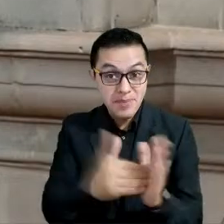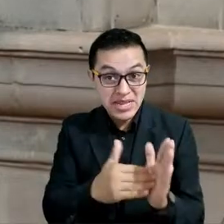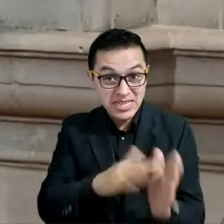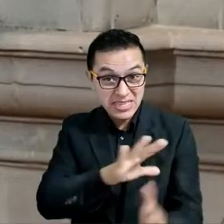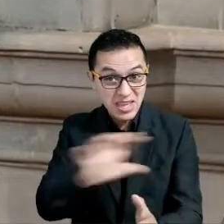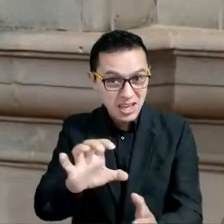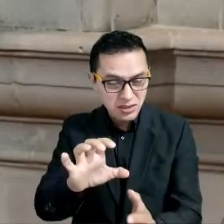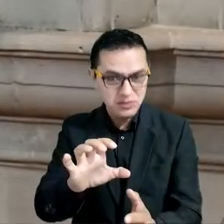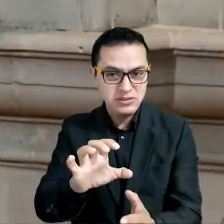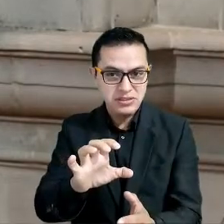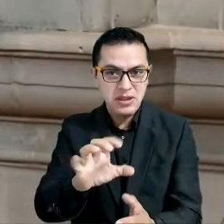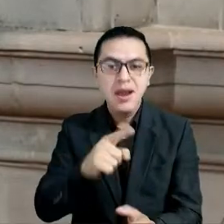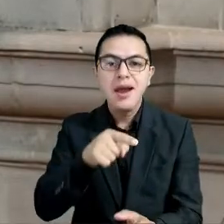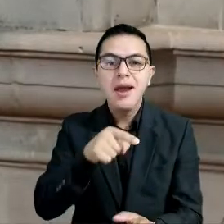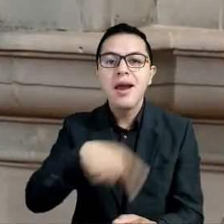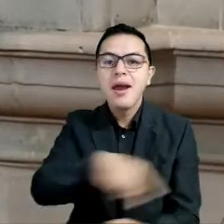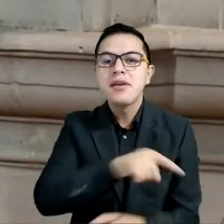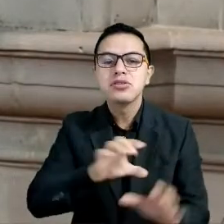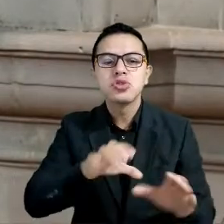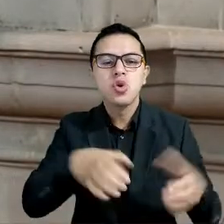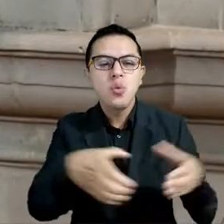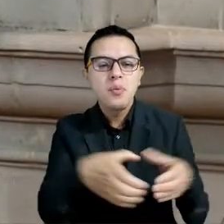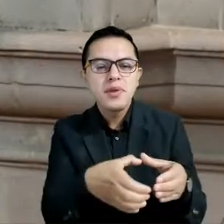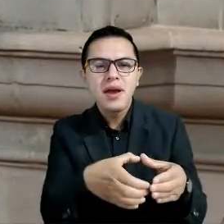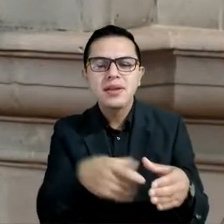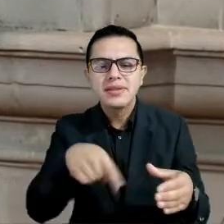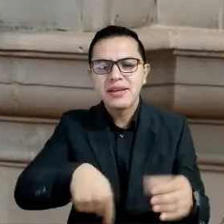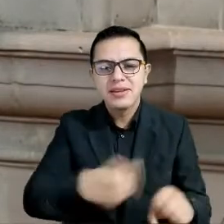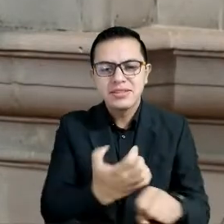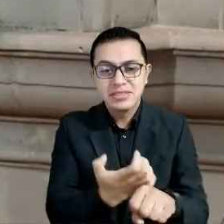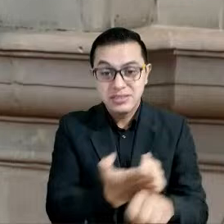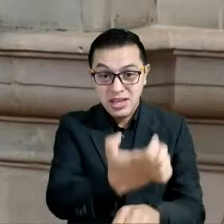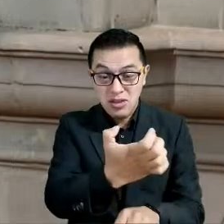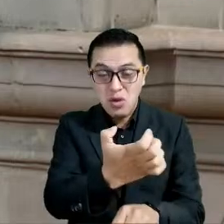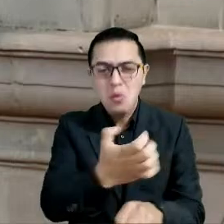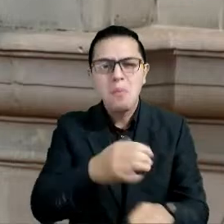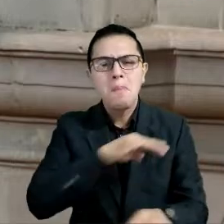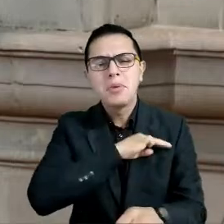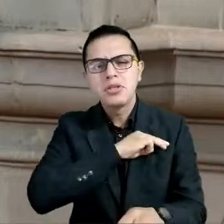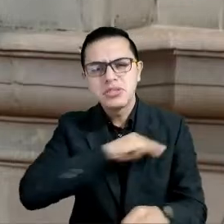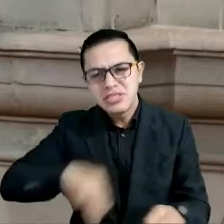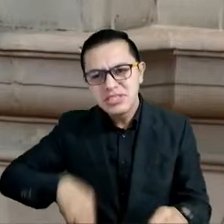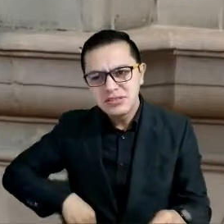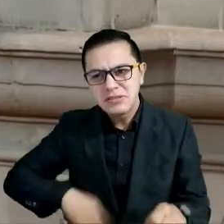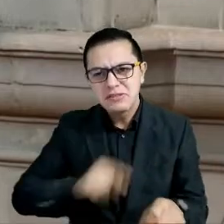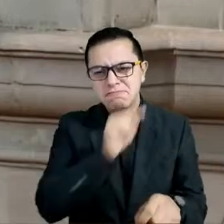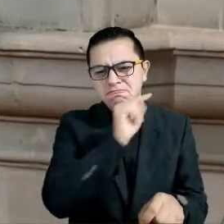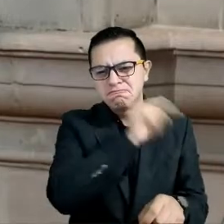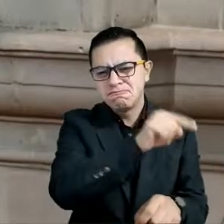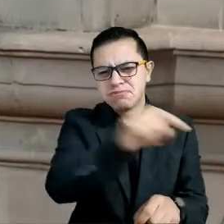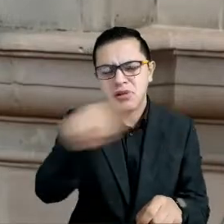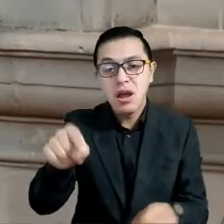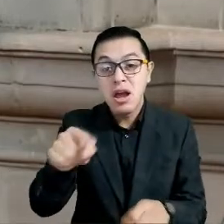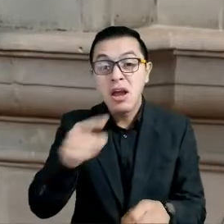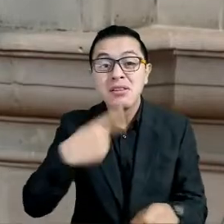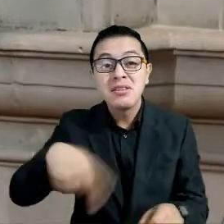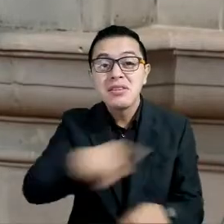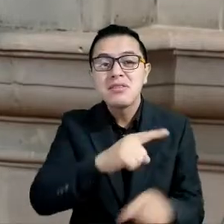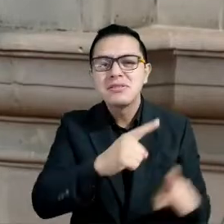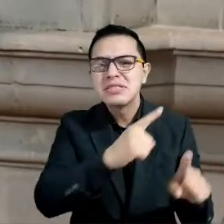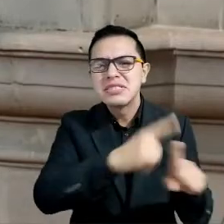de comunidades en todo nuestro estado, en todos los municipios. Muchas de estas comunidades tienen